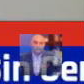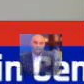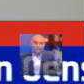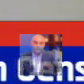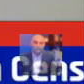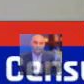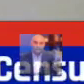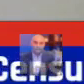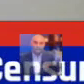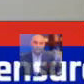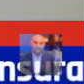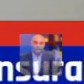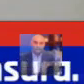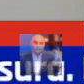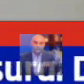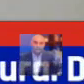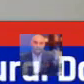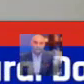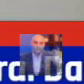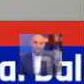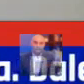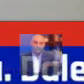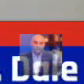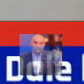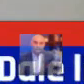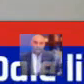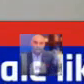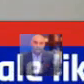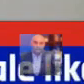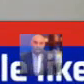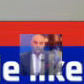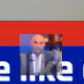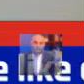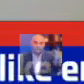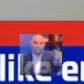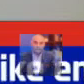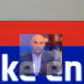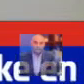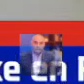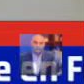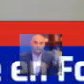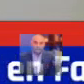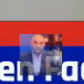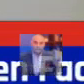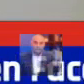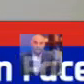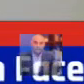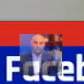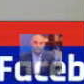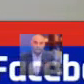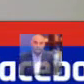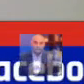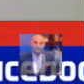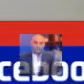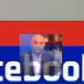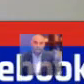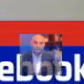que le ha dedicado no solamente Krause y Aguilar Camín, sino Denise Dresser,